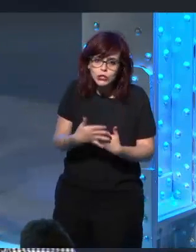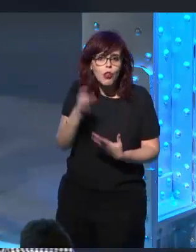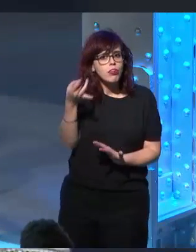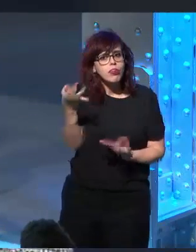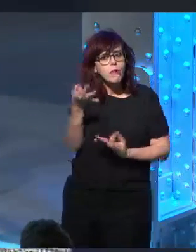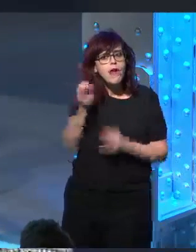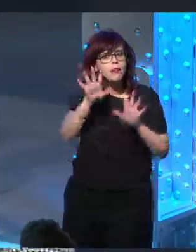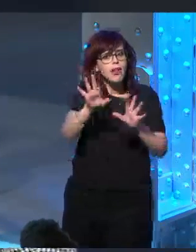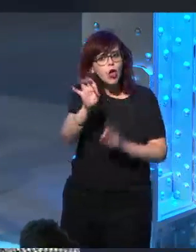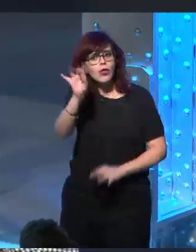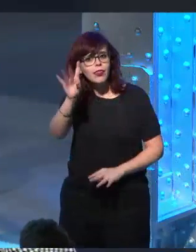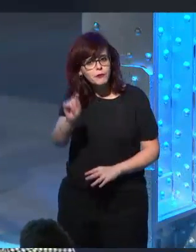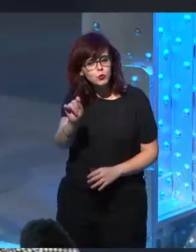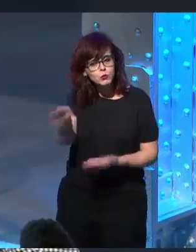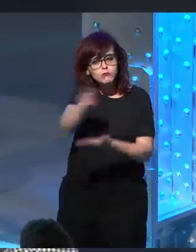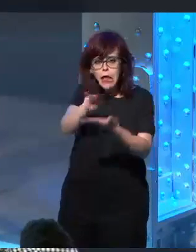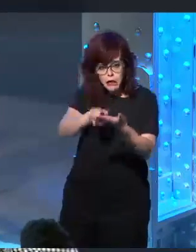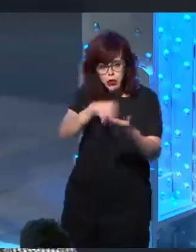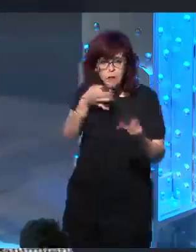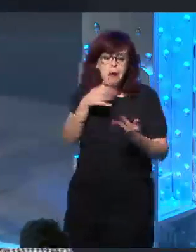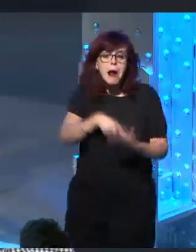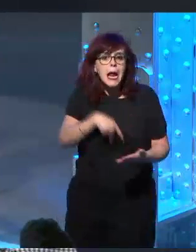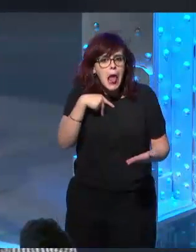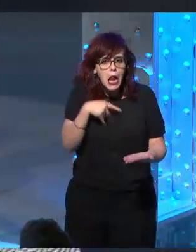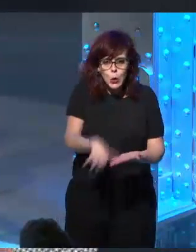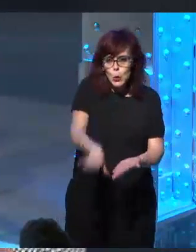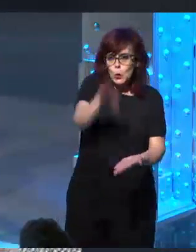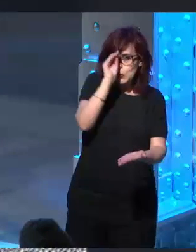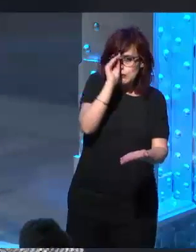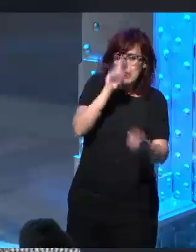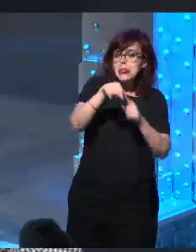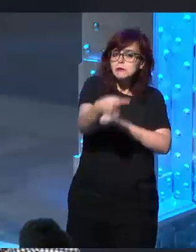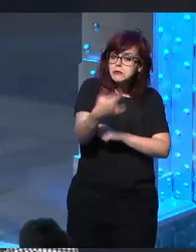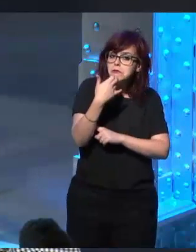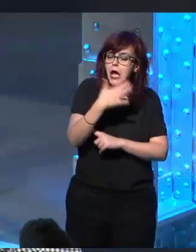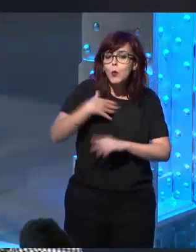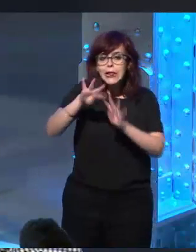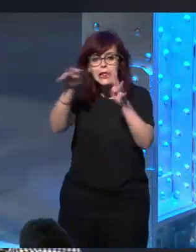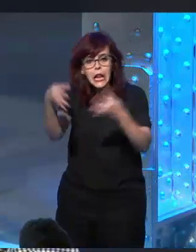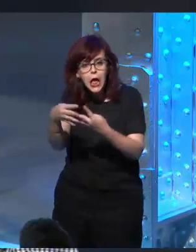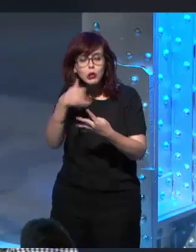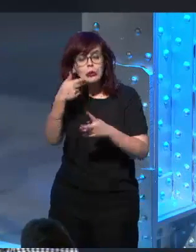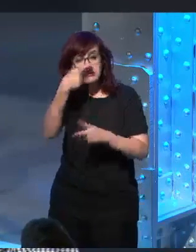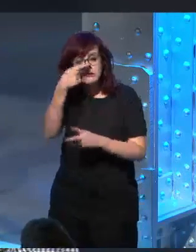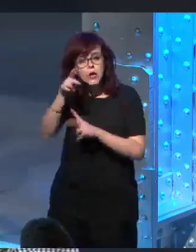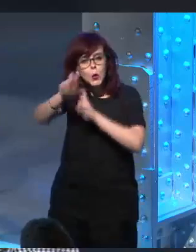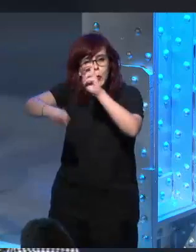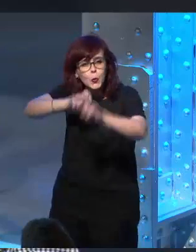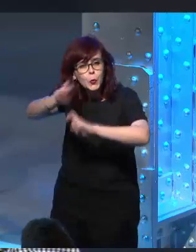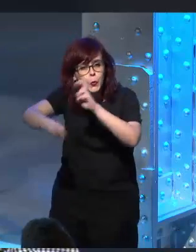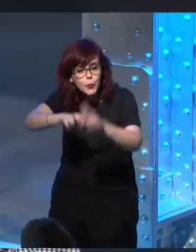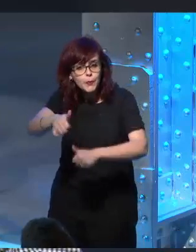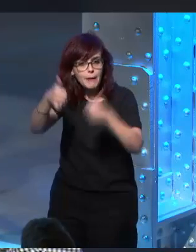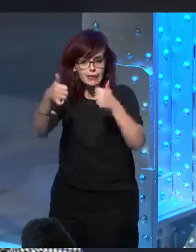leyendo. Al menos para tener una idea general y luego, pues si me interesa, pues puedo estar ampliando, buscando por internet y demás. Pero creemos